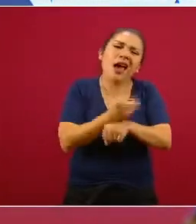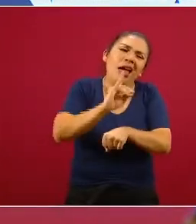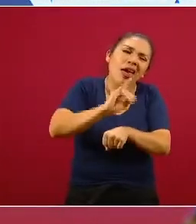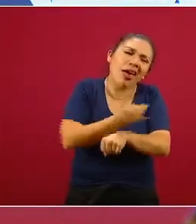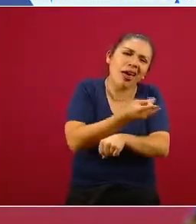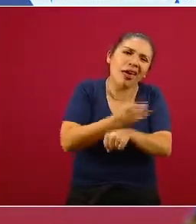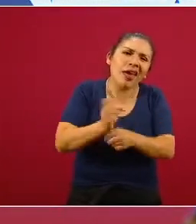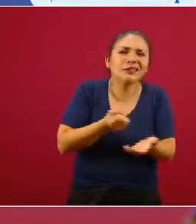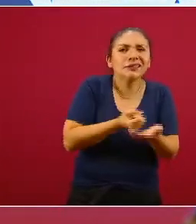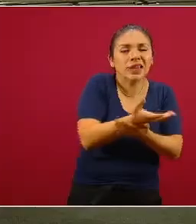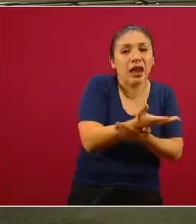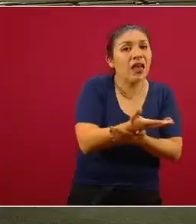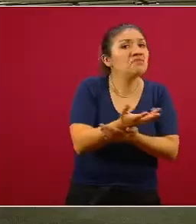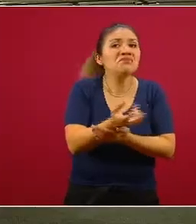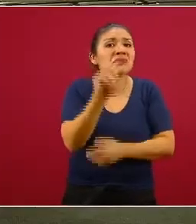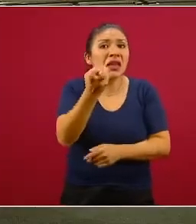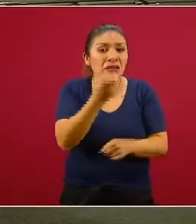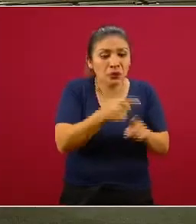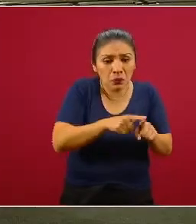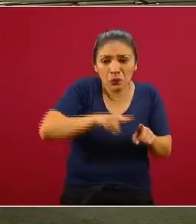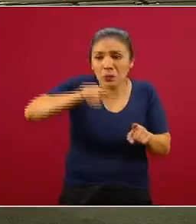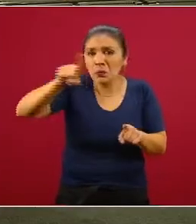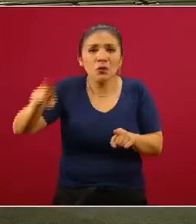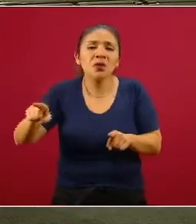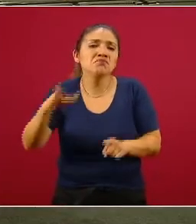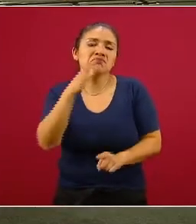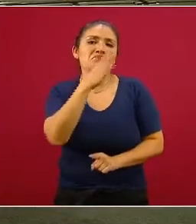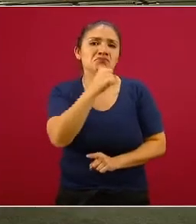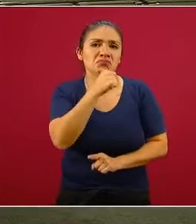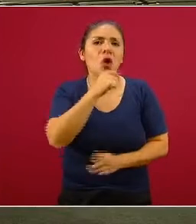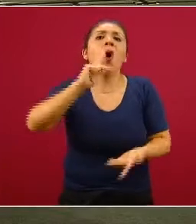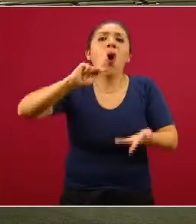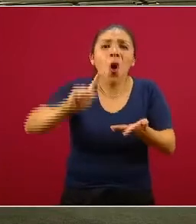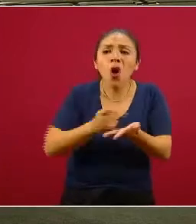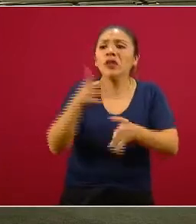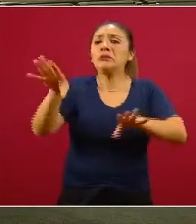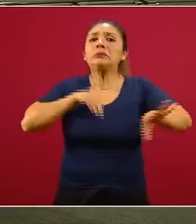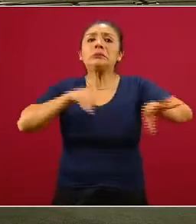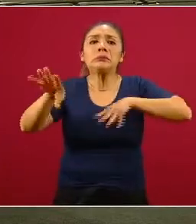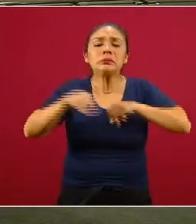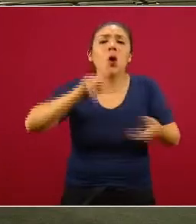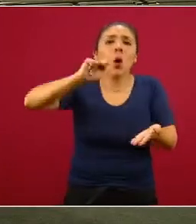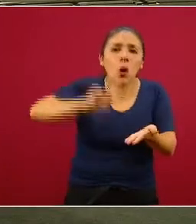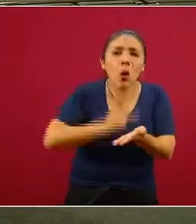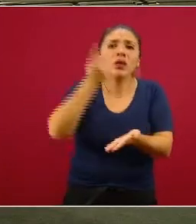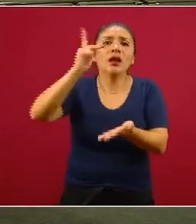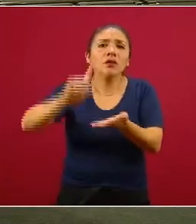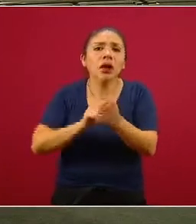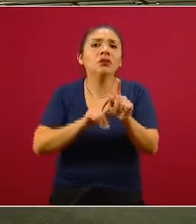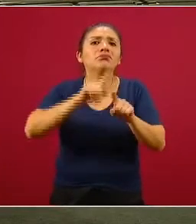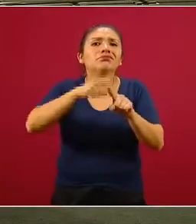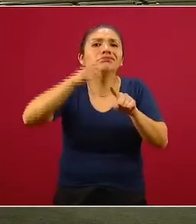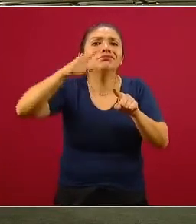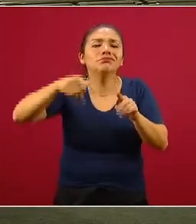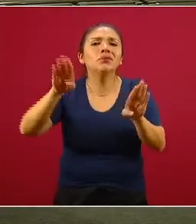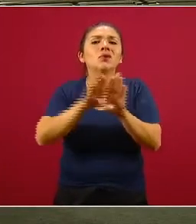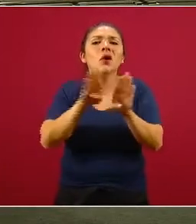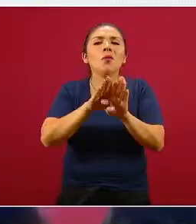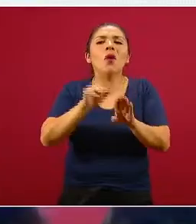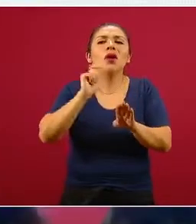estricto, no tendríamos una curva como esta, porque habría rebrotes y podríamos tener, por ejemplo, una curva